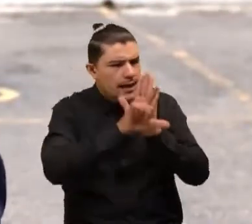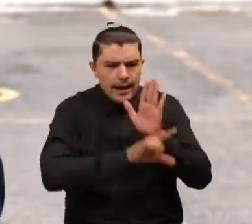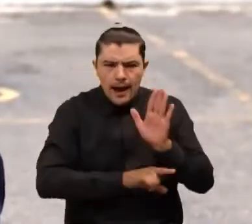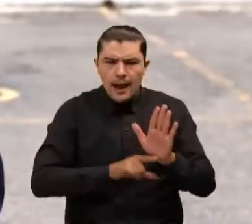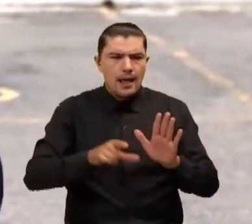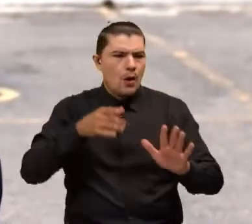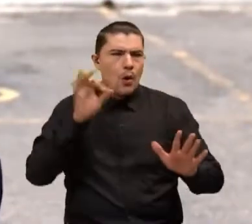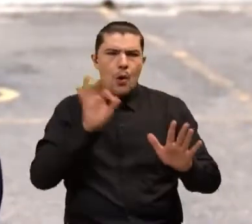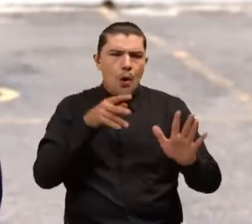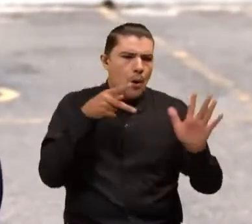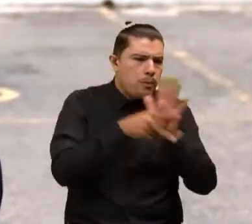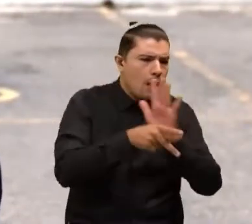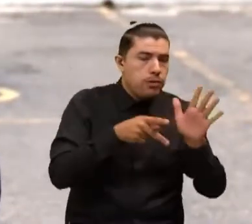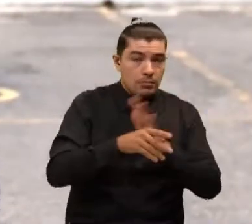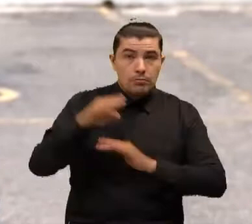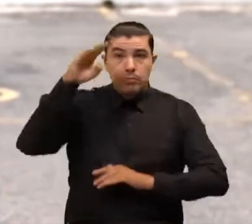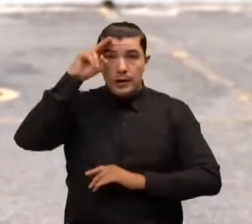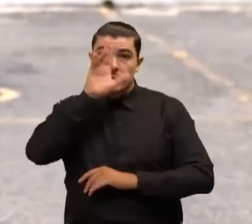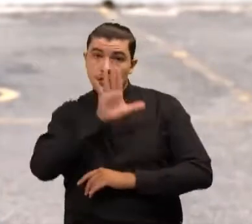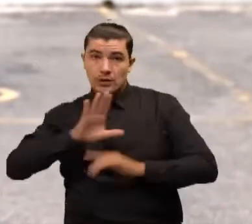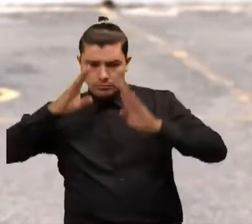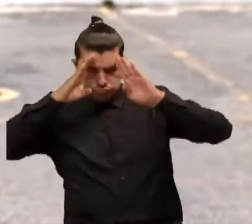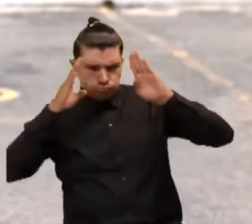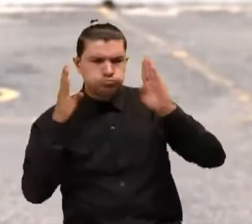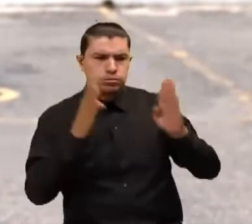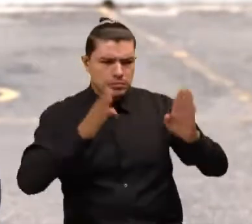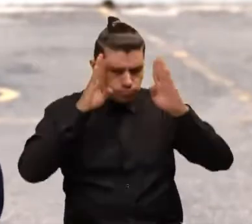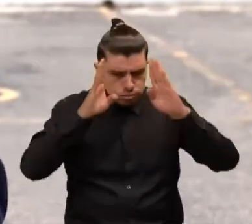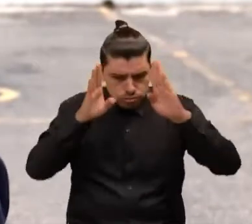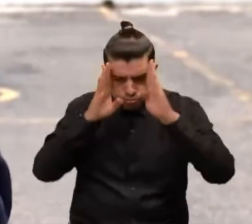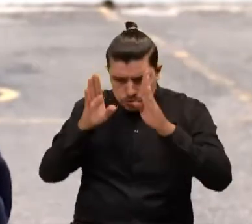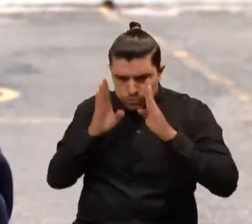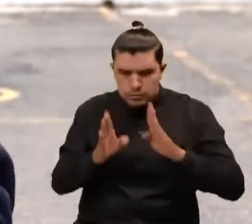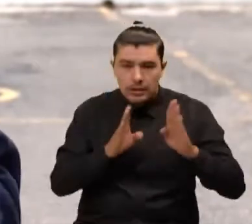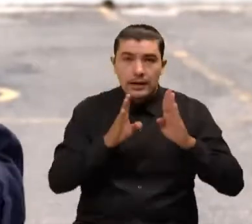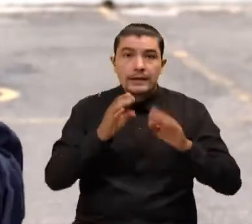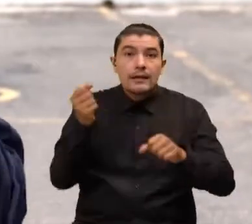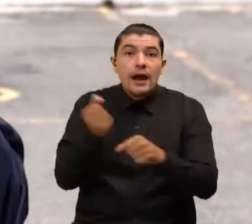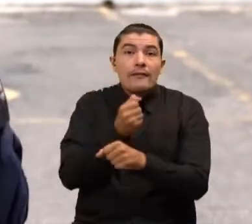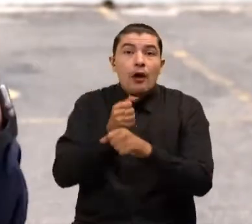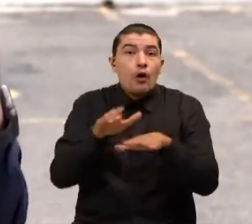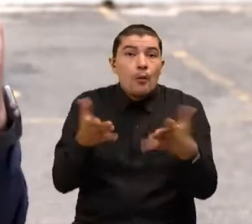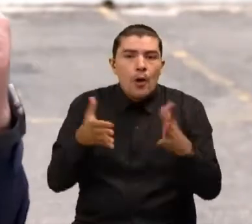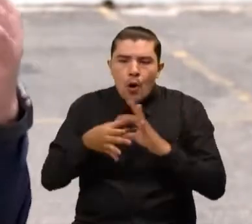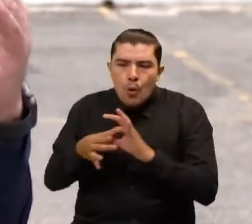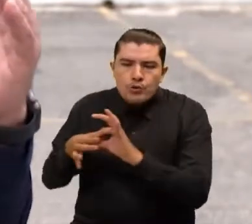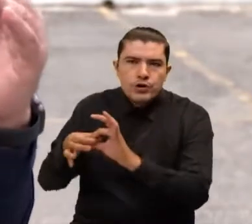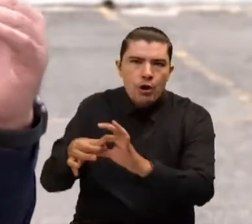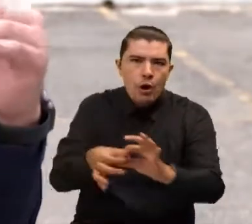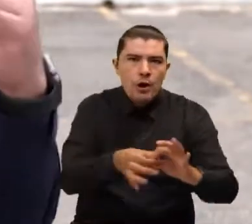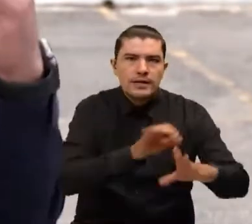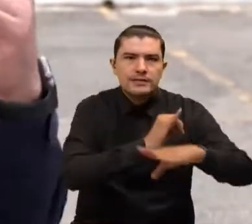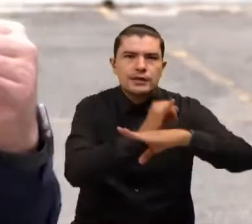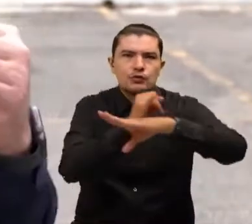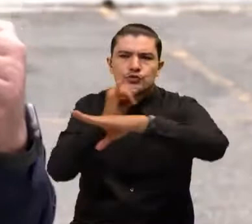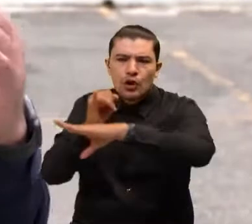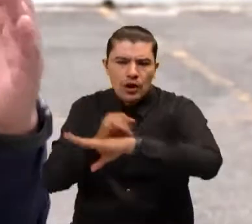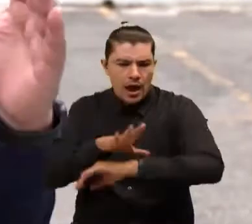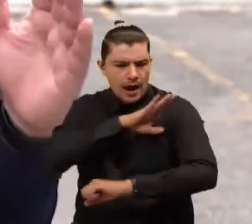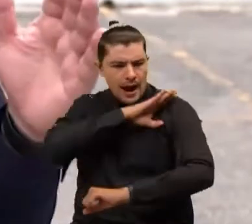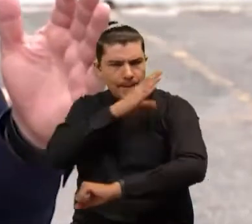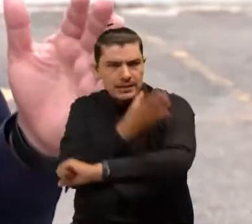rigurosamente, con un trabajo articulado, como ya lo mencioné, de una manera